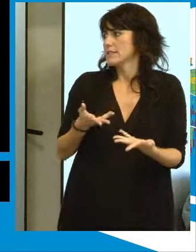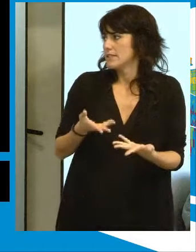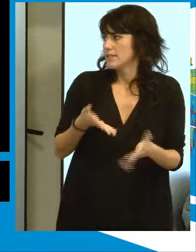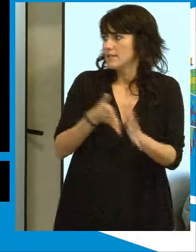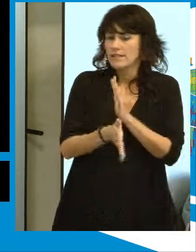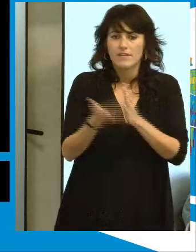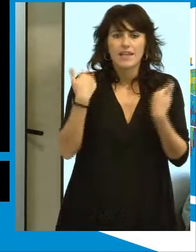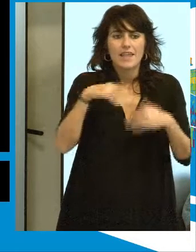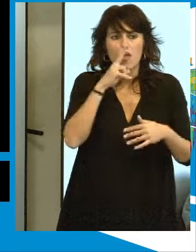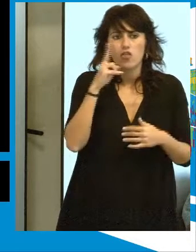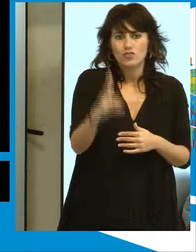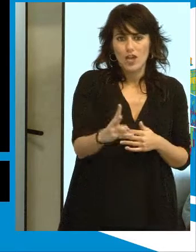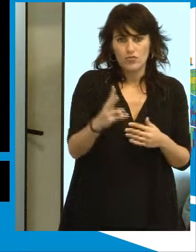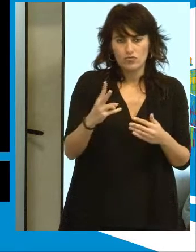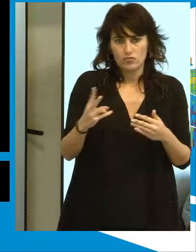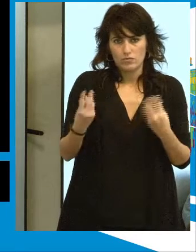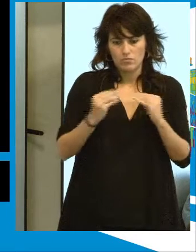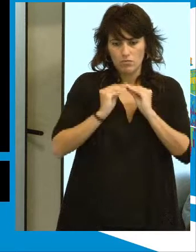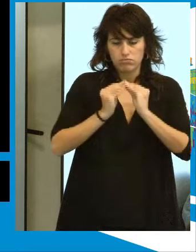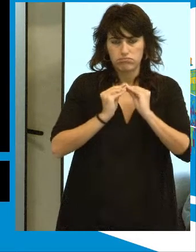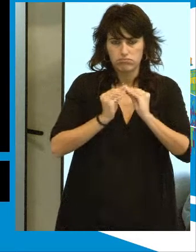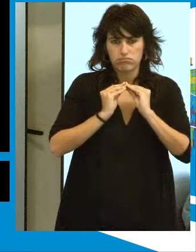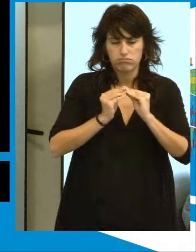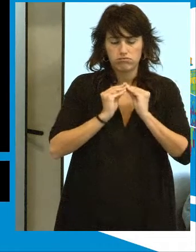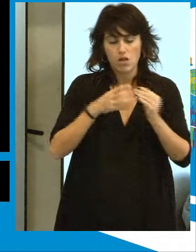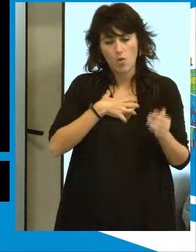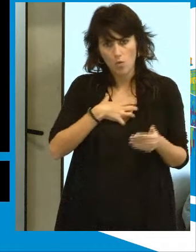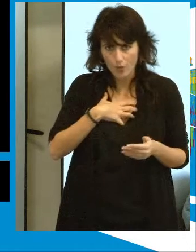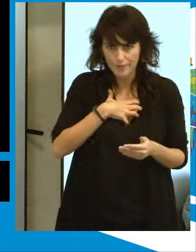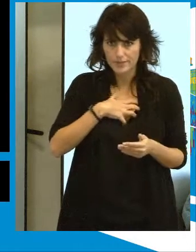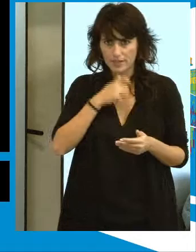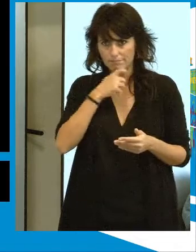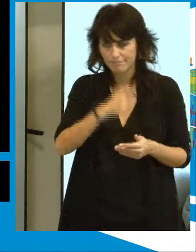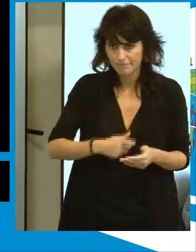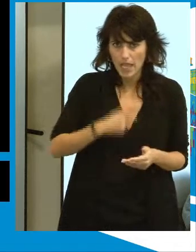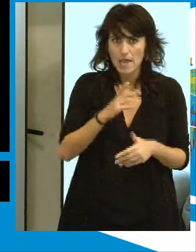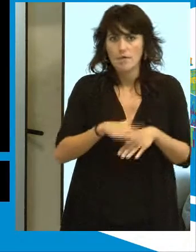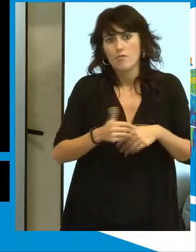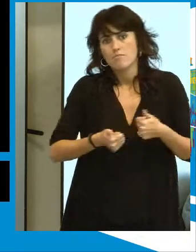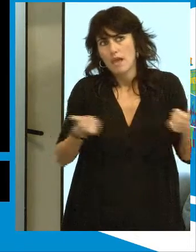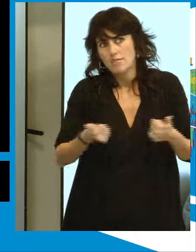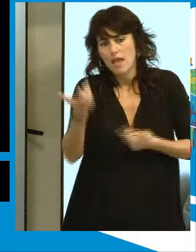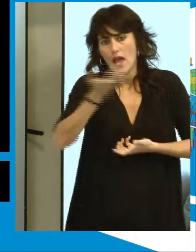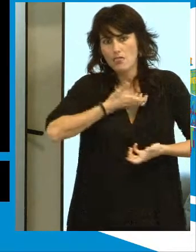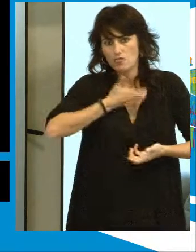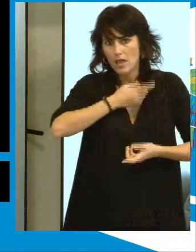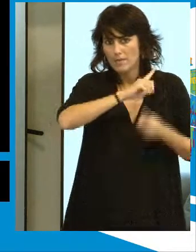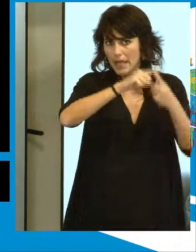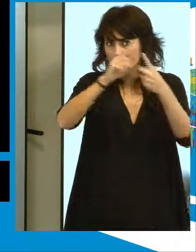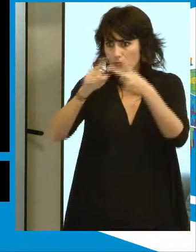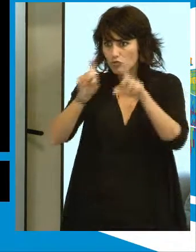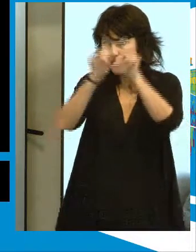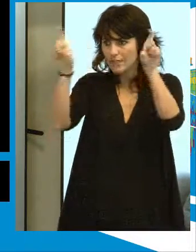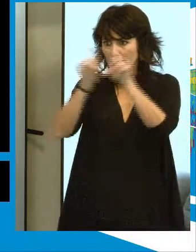ya llevamos casi 2 años en producción, está costando, pero sí que cada vez pues, más ayuntamientos, entidades y empresas